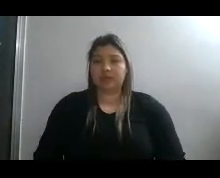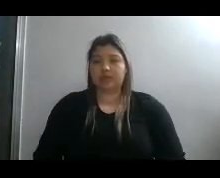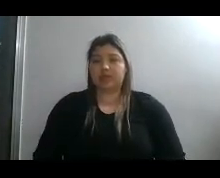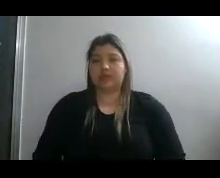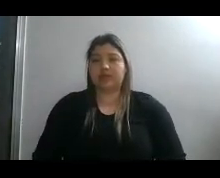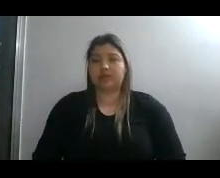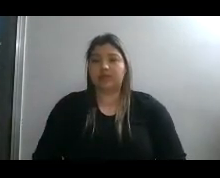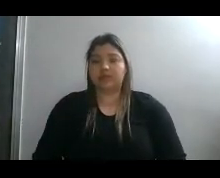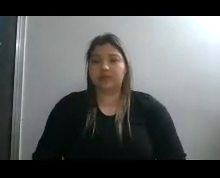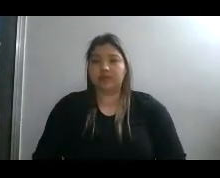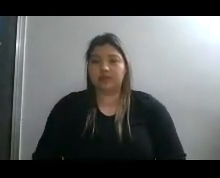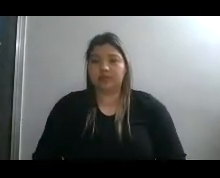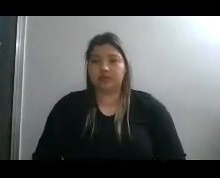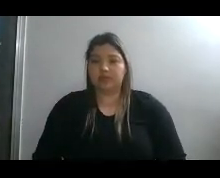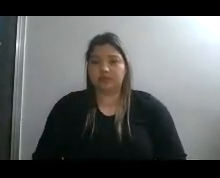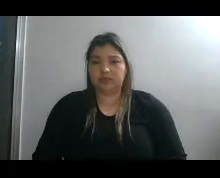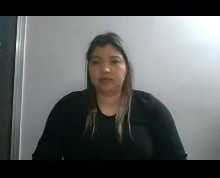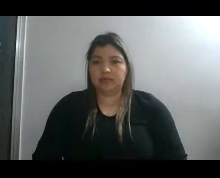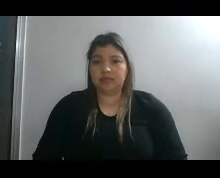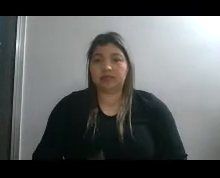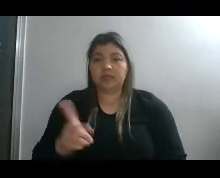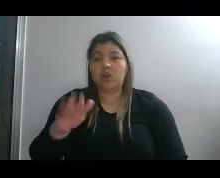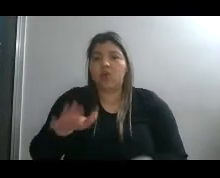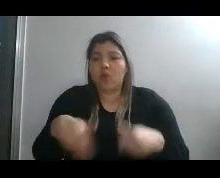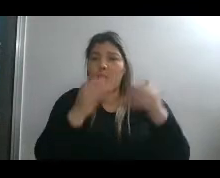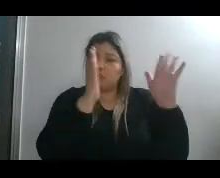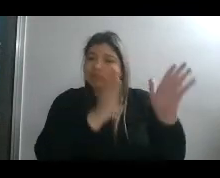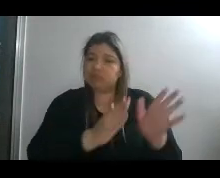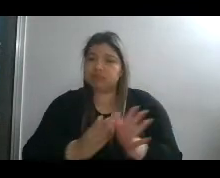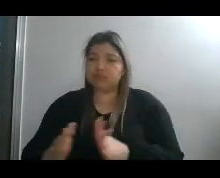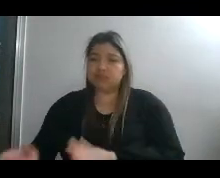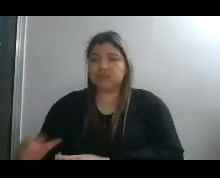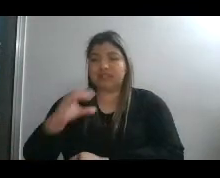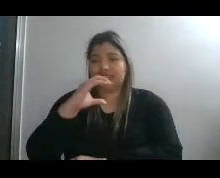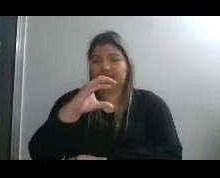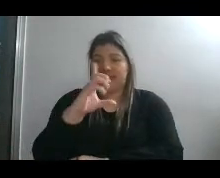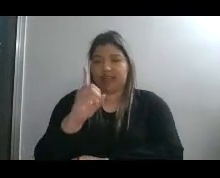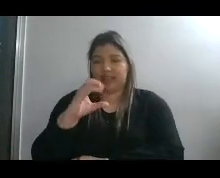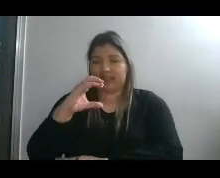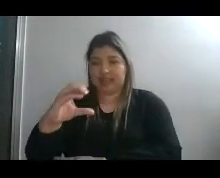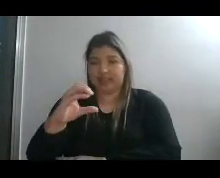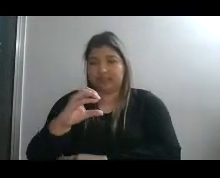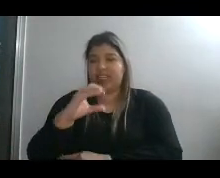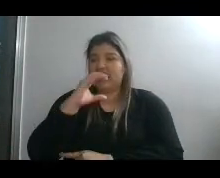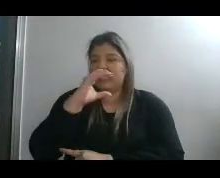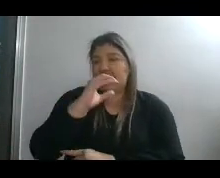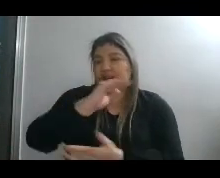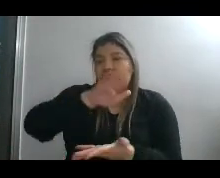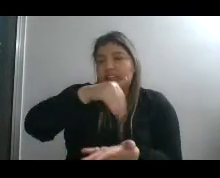los lineamientos del CDC, que son los Centros para el Control y Prevención de